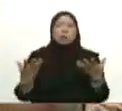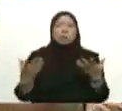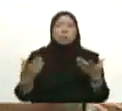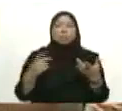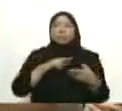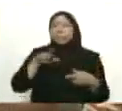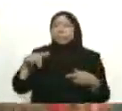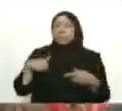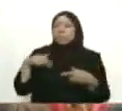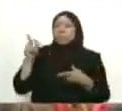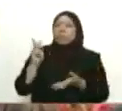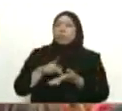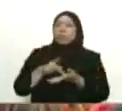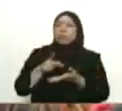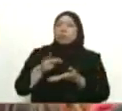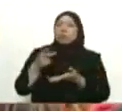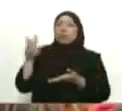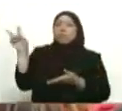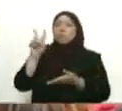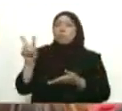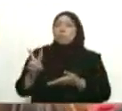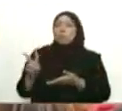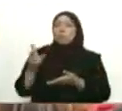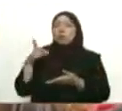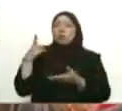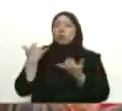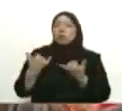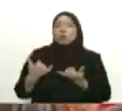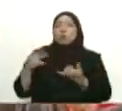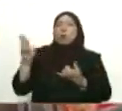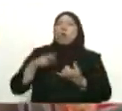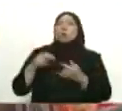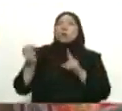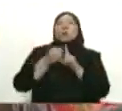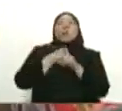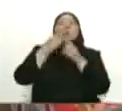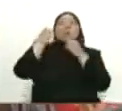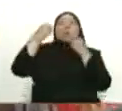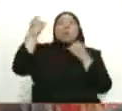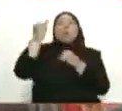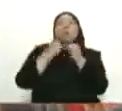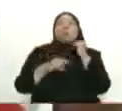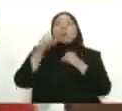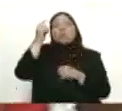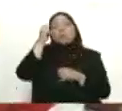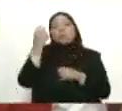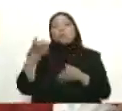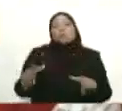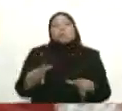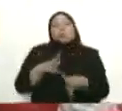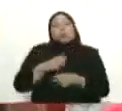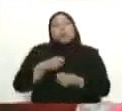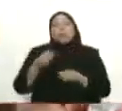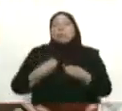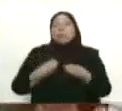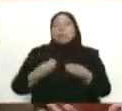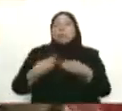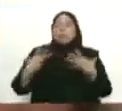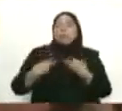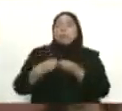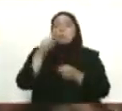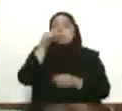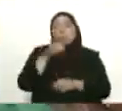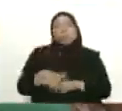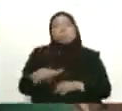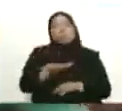nosotros estamos aquí nos hemos quedado aquí en Venezuela y aquí nos vamos a quedar luchando hasta el último respiro de nuestras vidas junto al